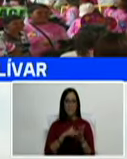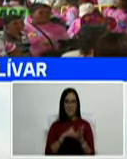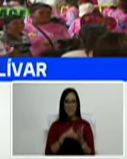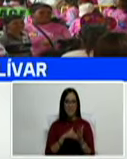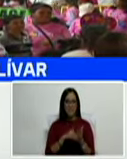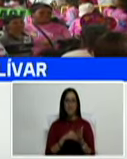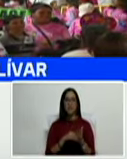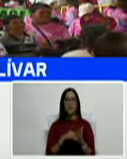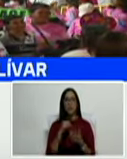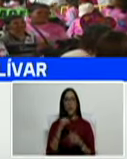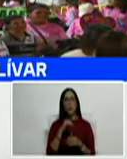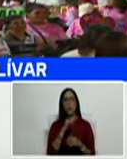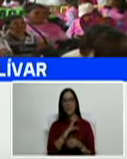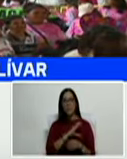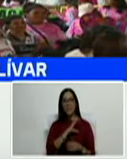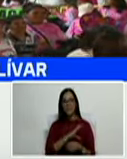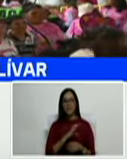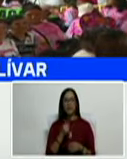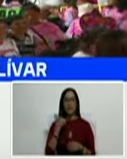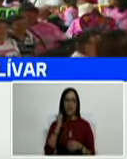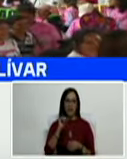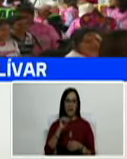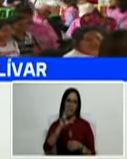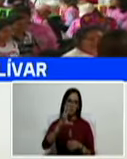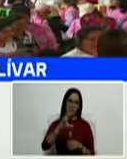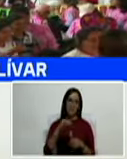Hay un promedio de 3 a 15.